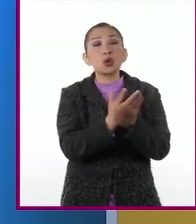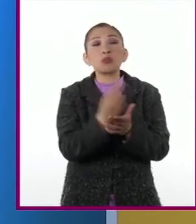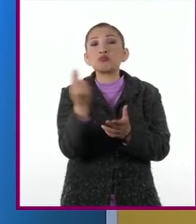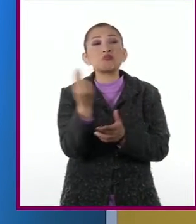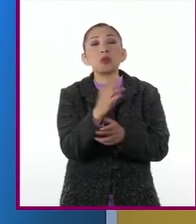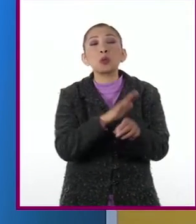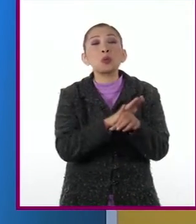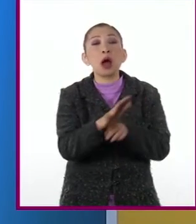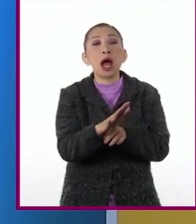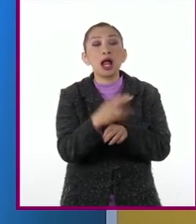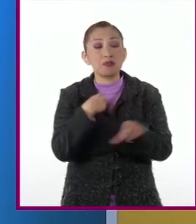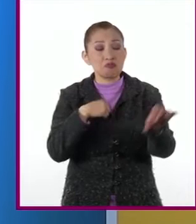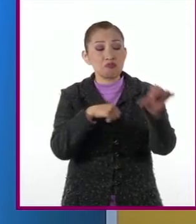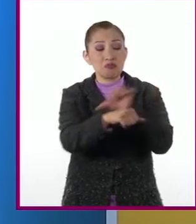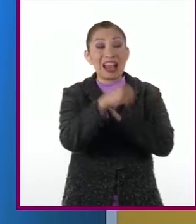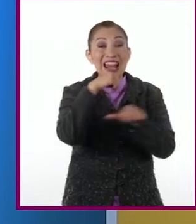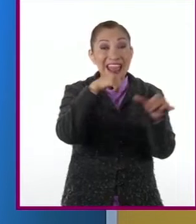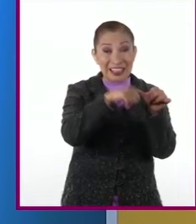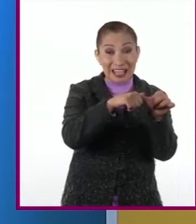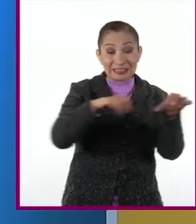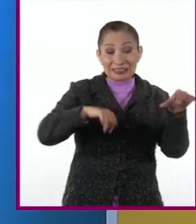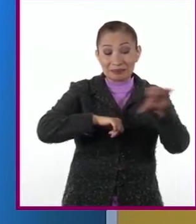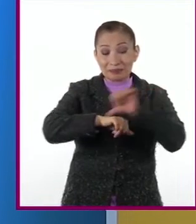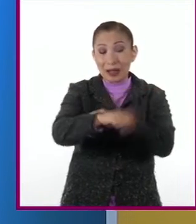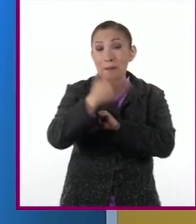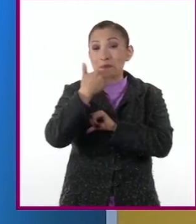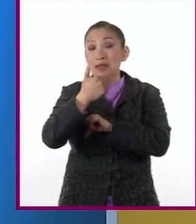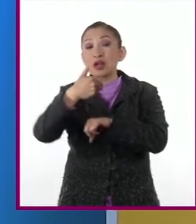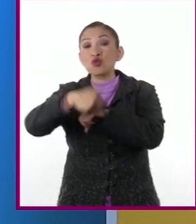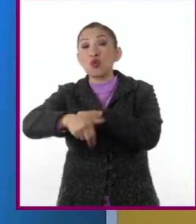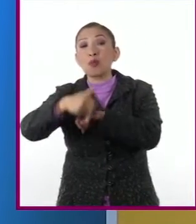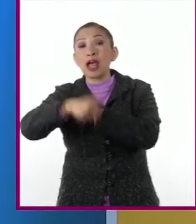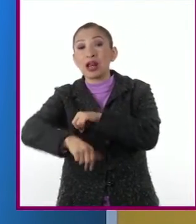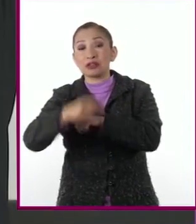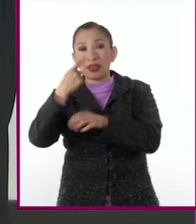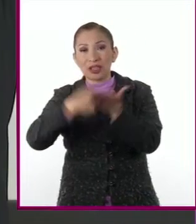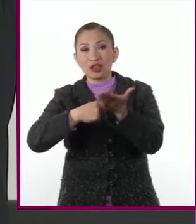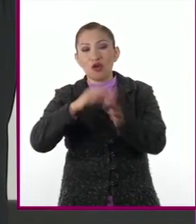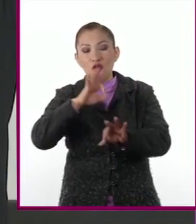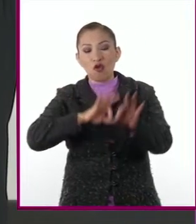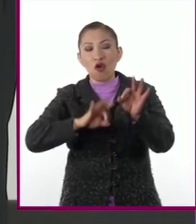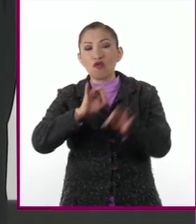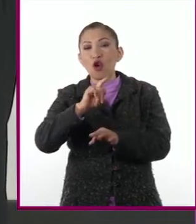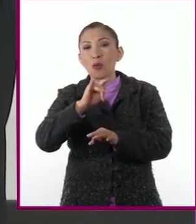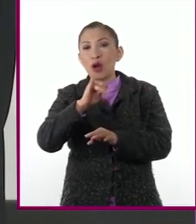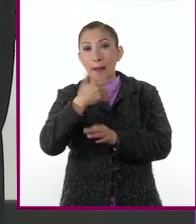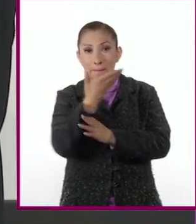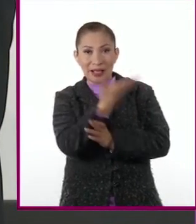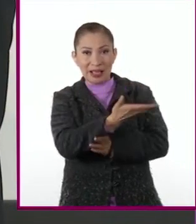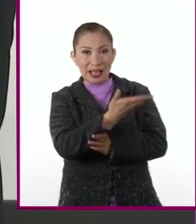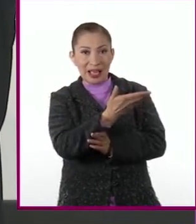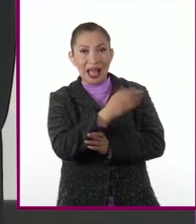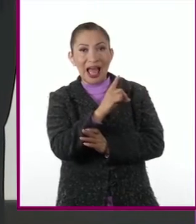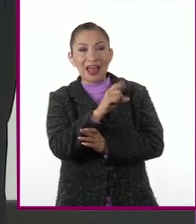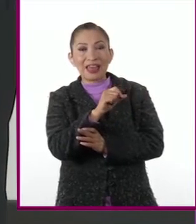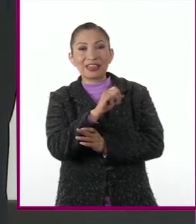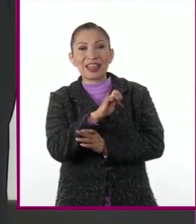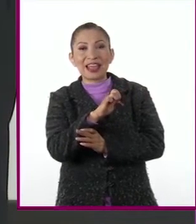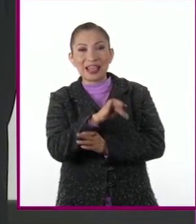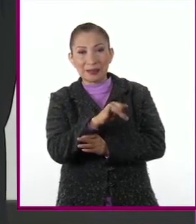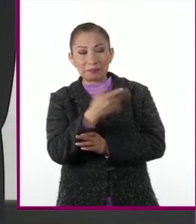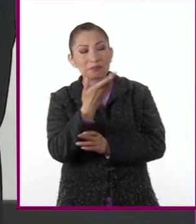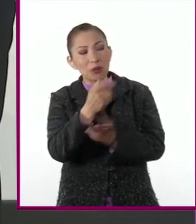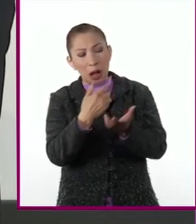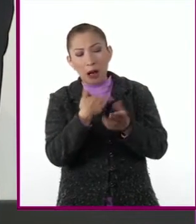tienes que hacer es sustituir correctamente los datos en la fórmula. Le vamos a solicitar a Day que nos ayude